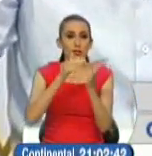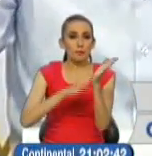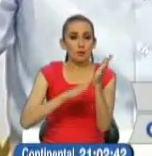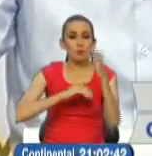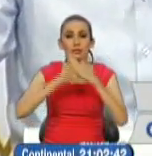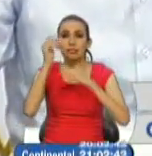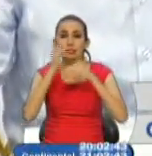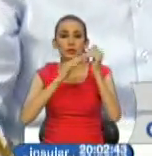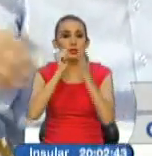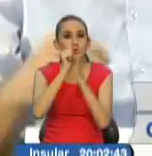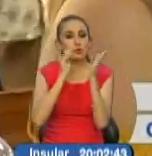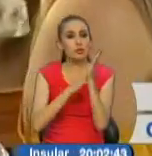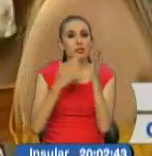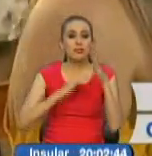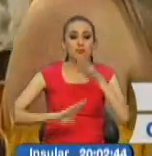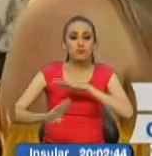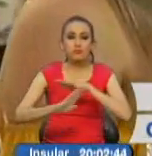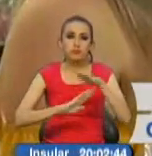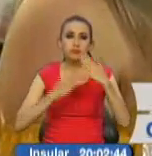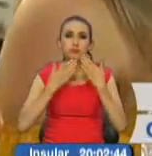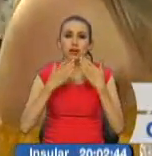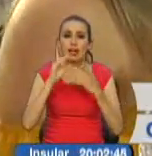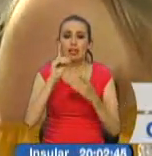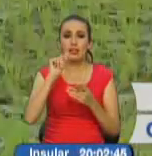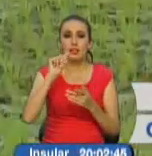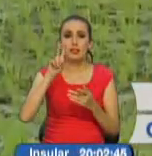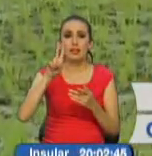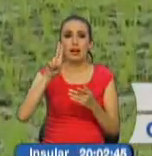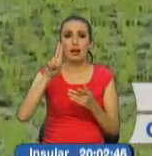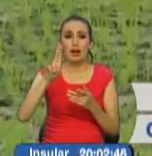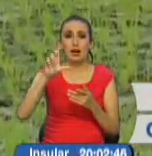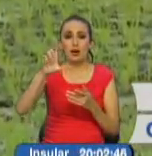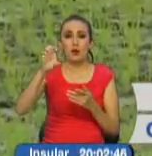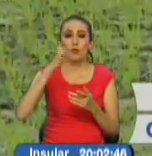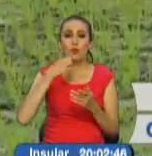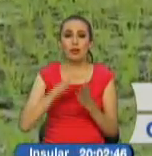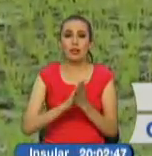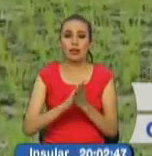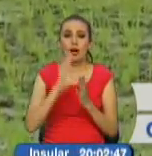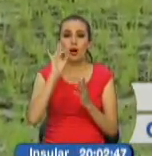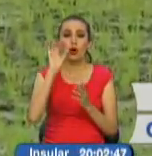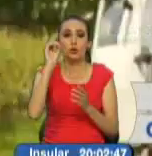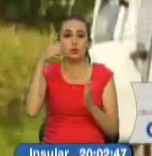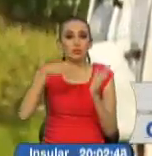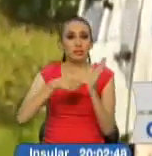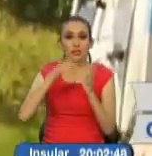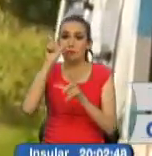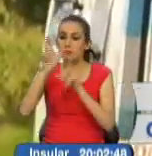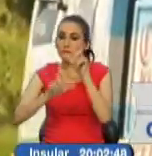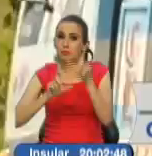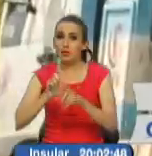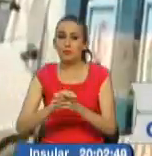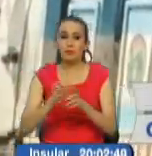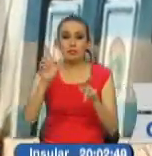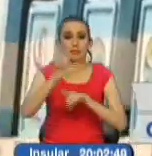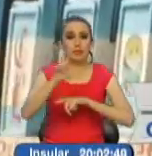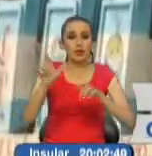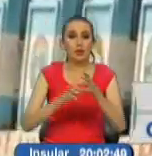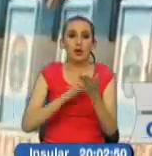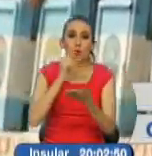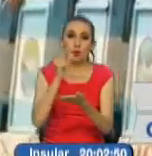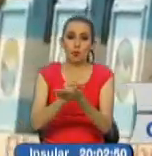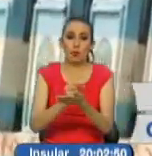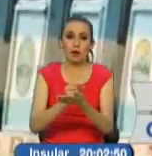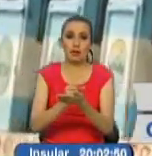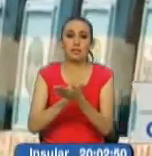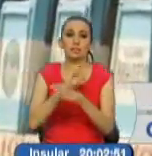de un proyecto trasvase denominado Daule Pedro Carbo, que busca beneficiar a 80.000 habitantes de 6 cantones de Guayas y uno de